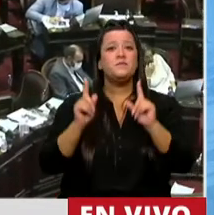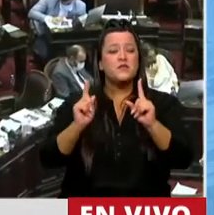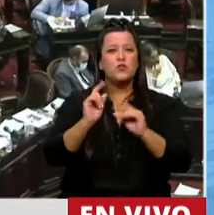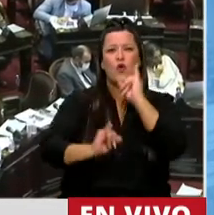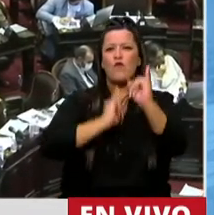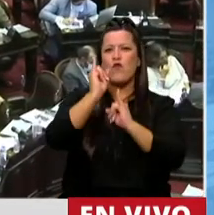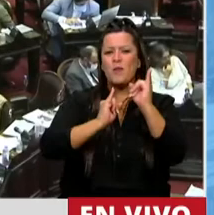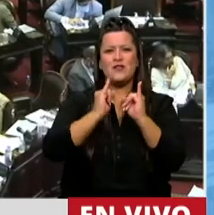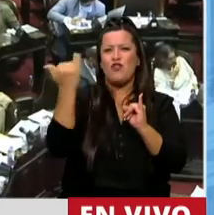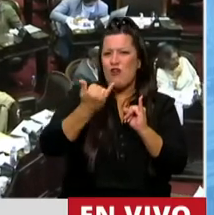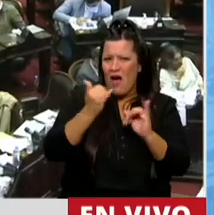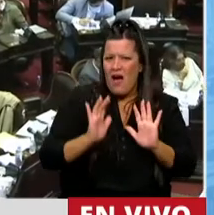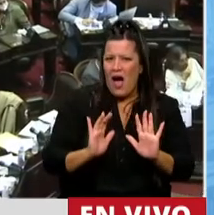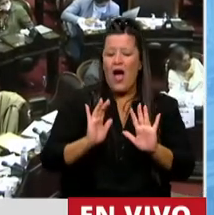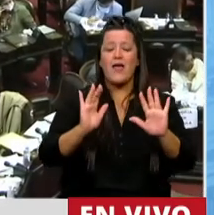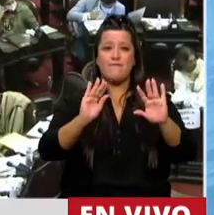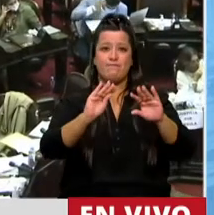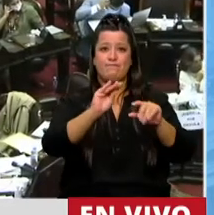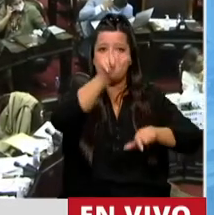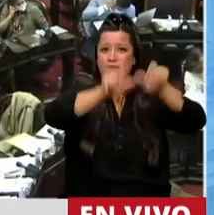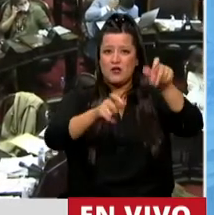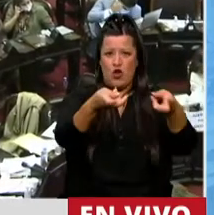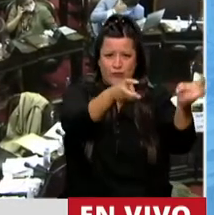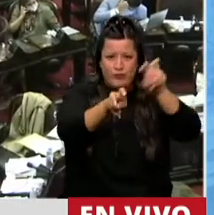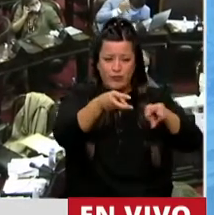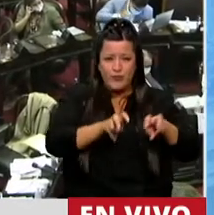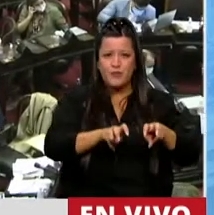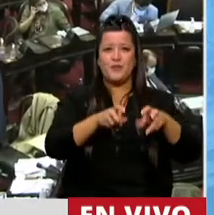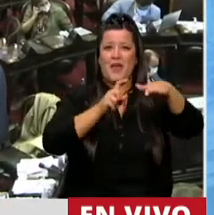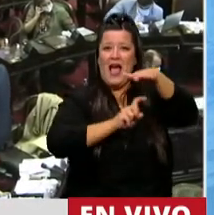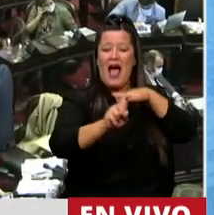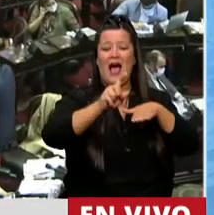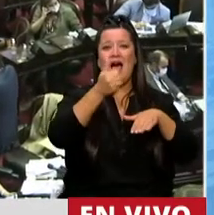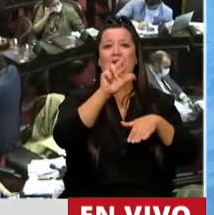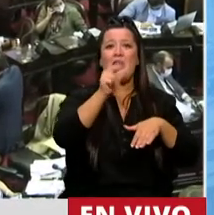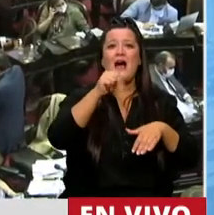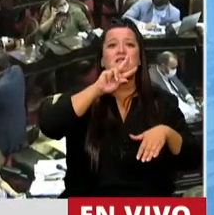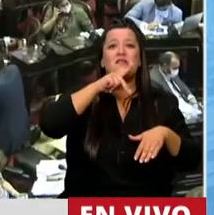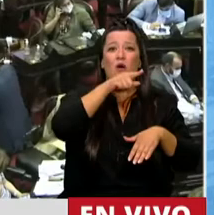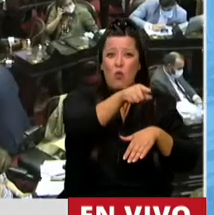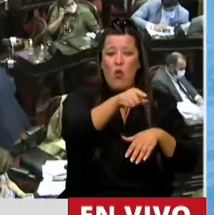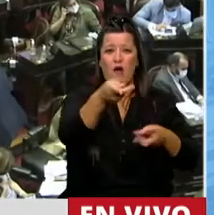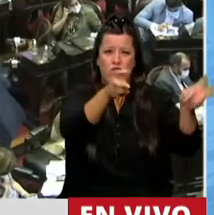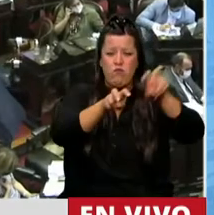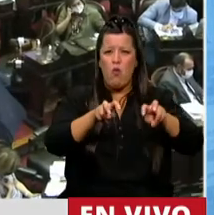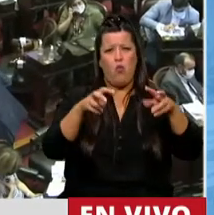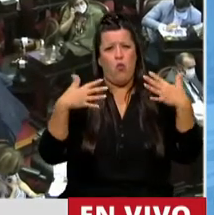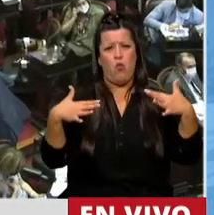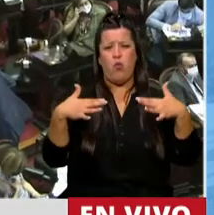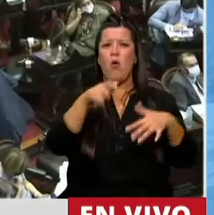información disponible, la tripulación del submarino Ara San Juan se comportó con una